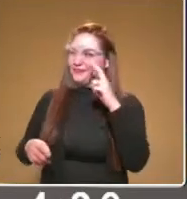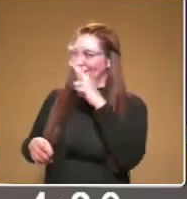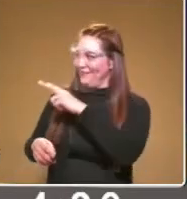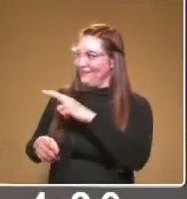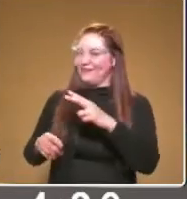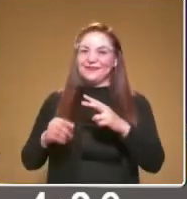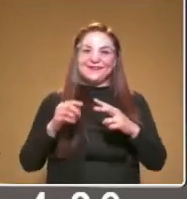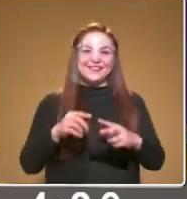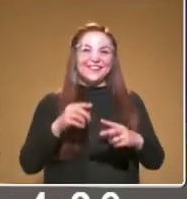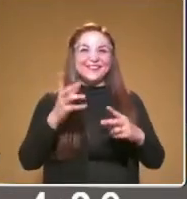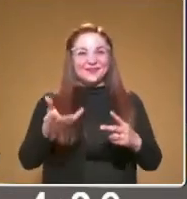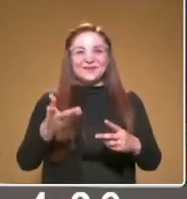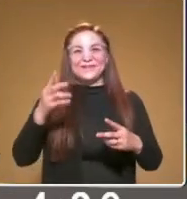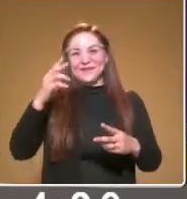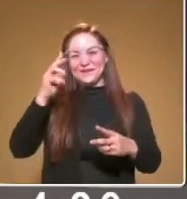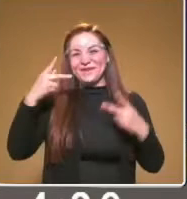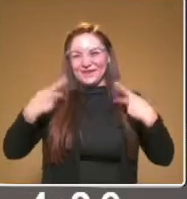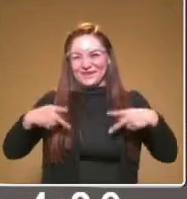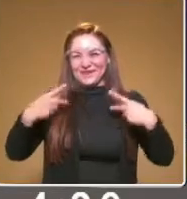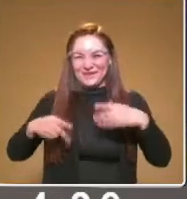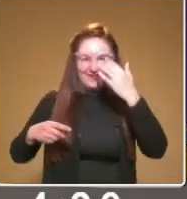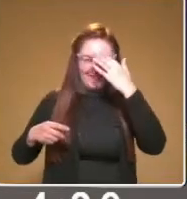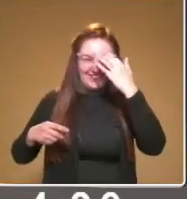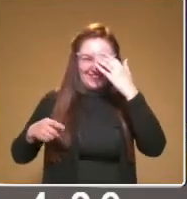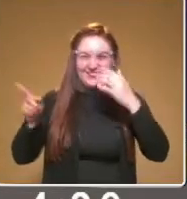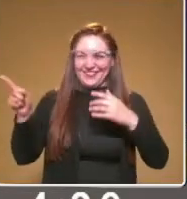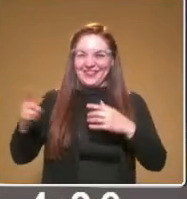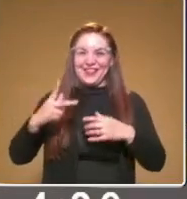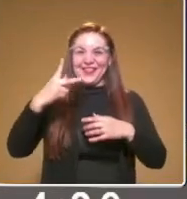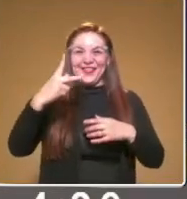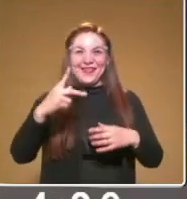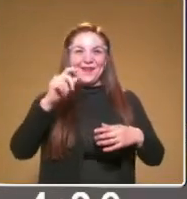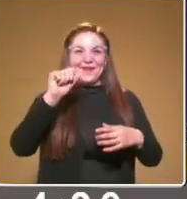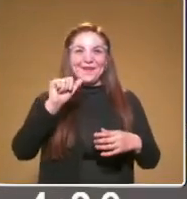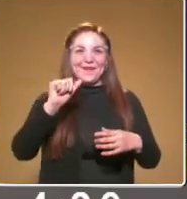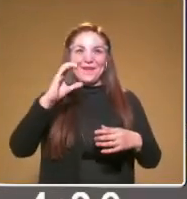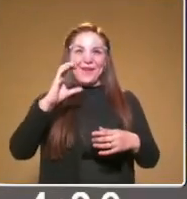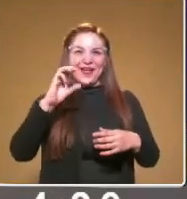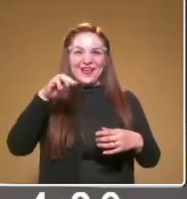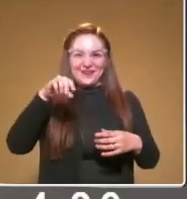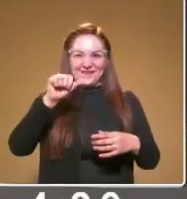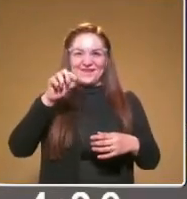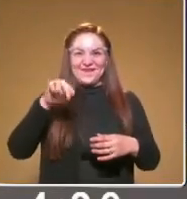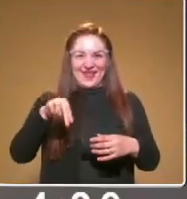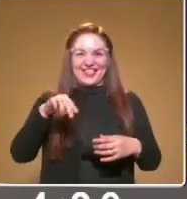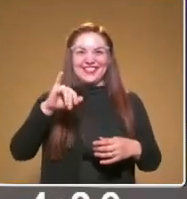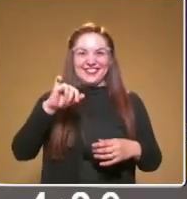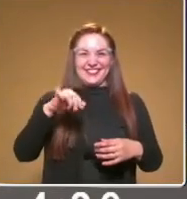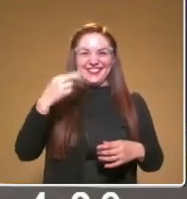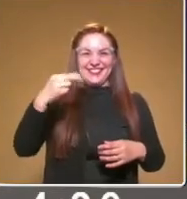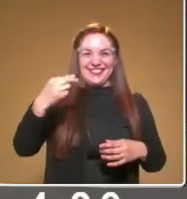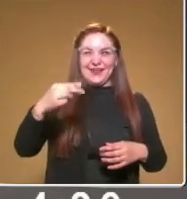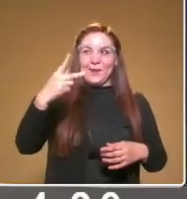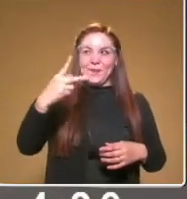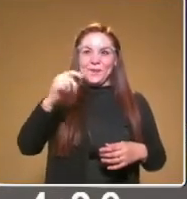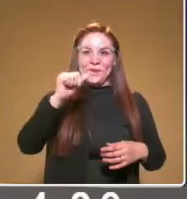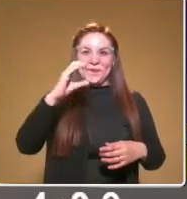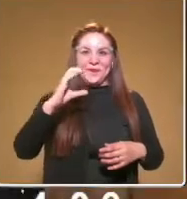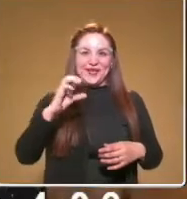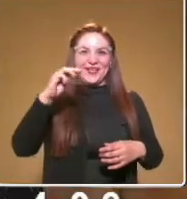el cual vamos a estar trabajando el día de hoy. Hasta se ve bien bonito, maestra. Sí. ¿Es el, ¿cómo se llama? Pac-Man. ¿Pac-Man? ¿Sí? Bueno, el